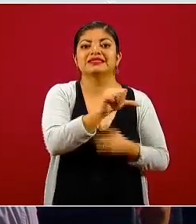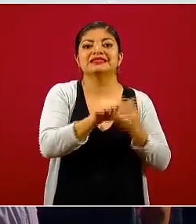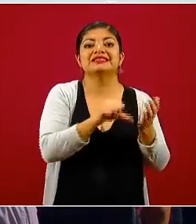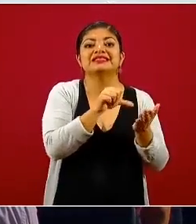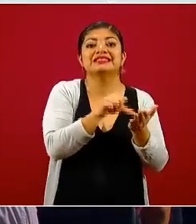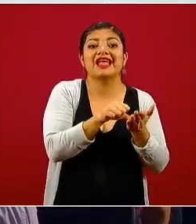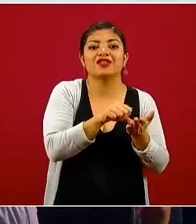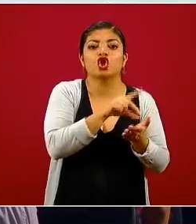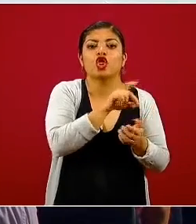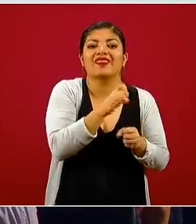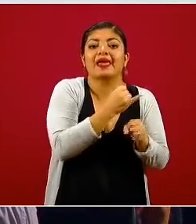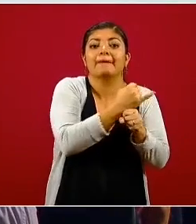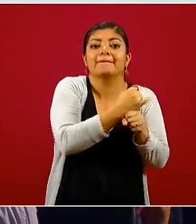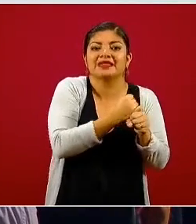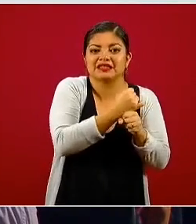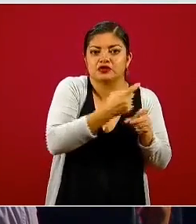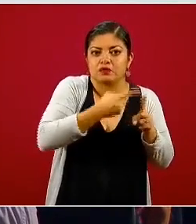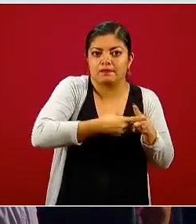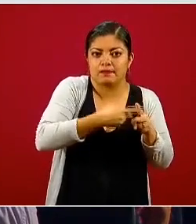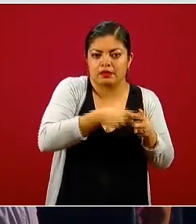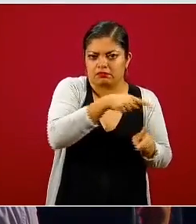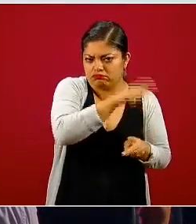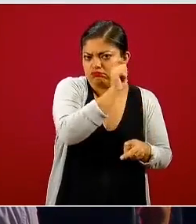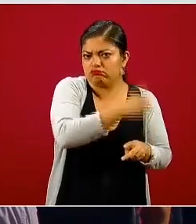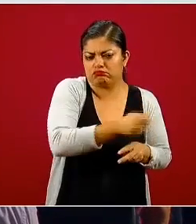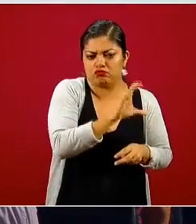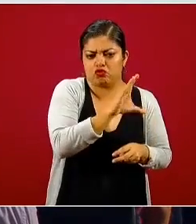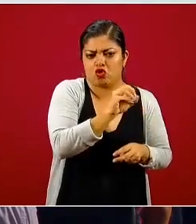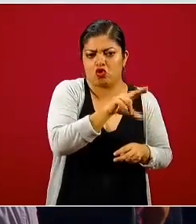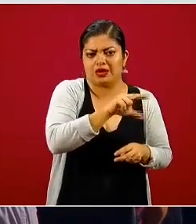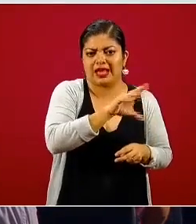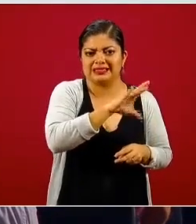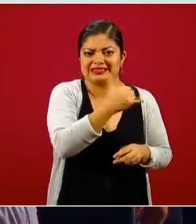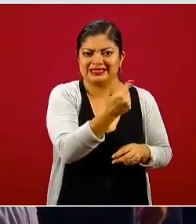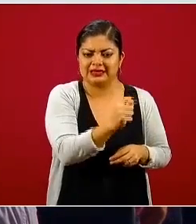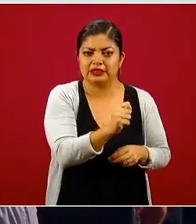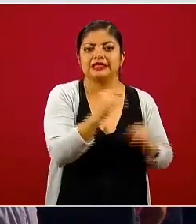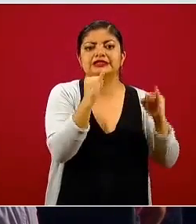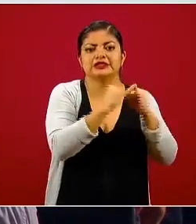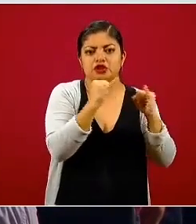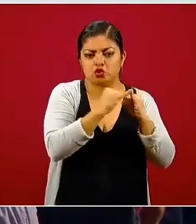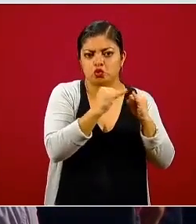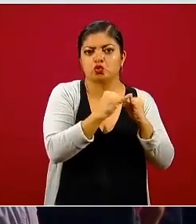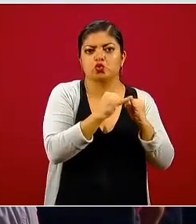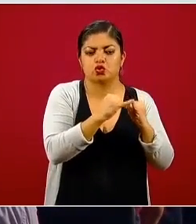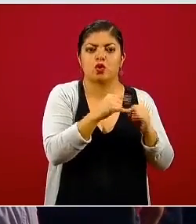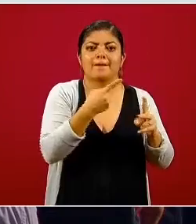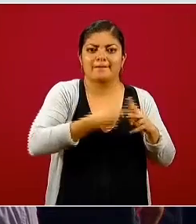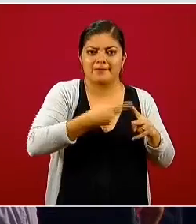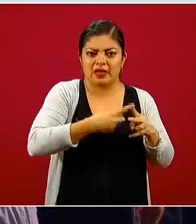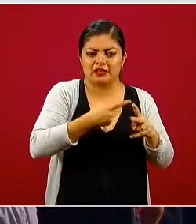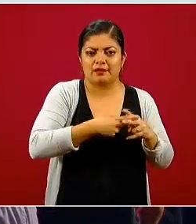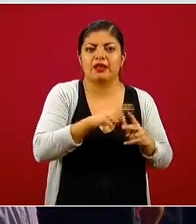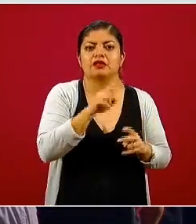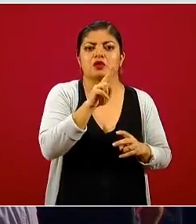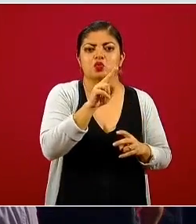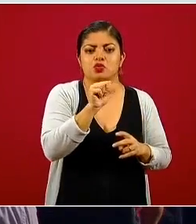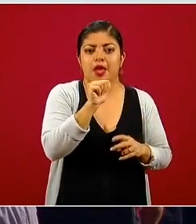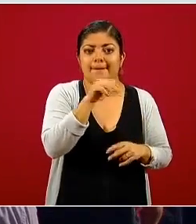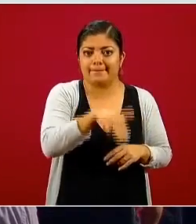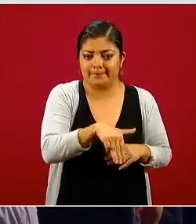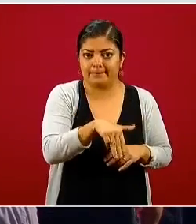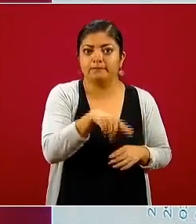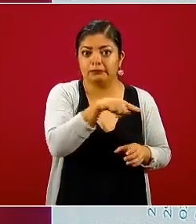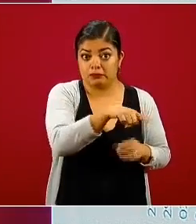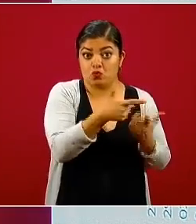en Matemáticas, un centro público de investigación, CONACYT, y del Instituto de Matemáticas de la Universidad Nacional Autónoma de México, y que es uno